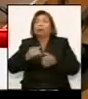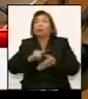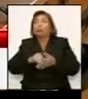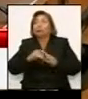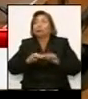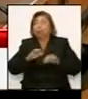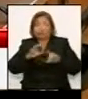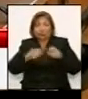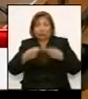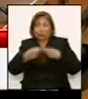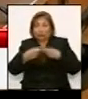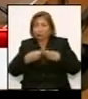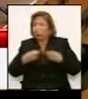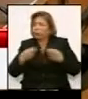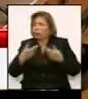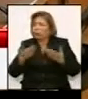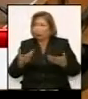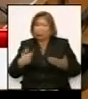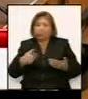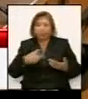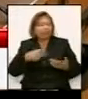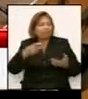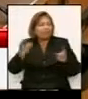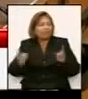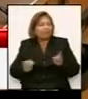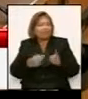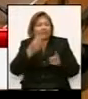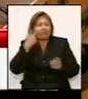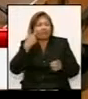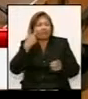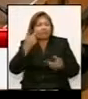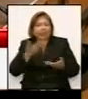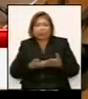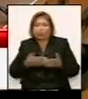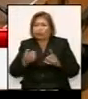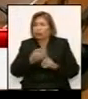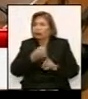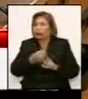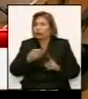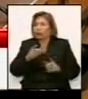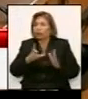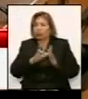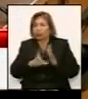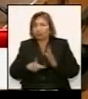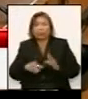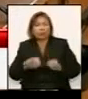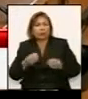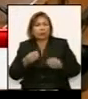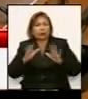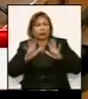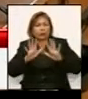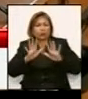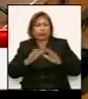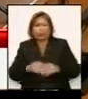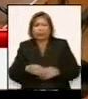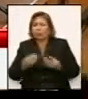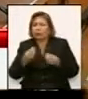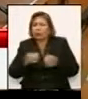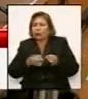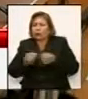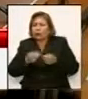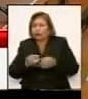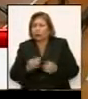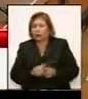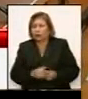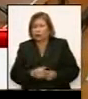internet pero nuestra investigación encontramos atrevidas manifestaciones de la violencia en línea que significa que advierte que como lo explico margolis